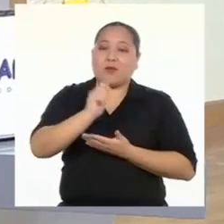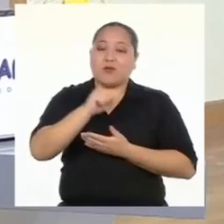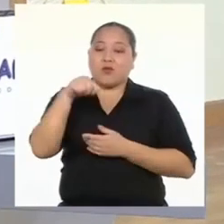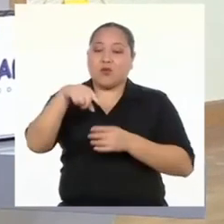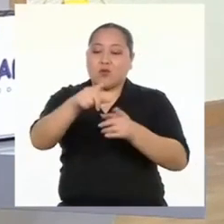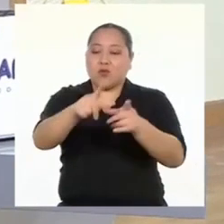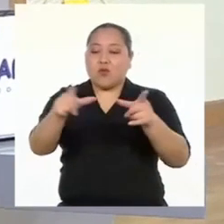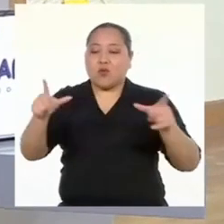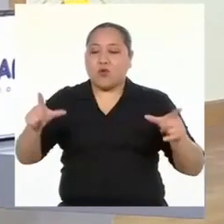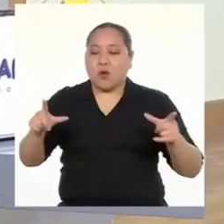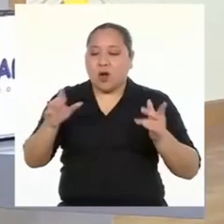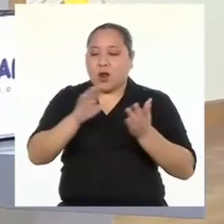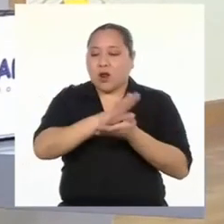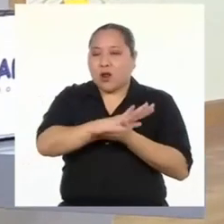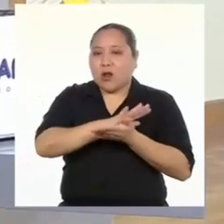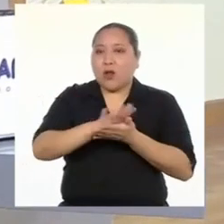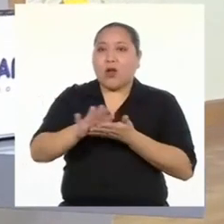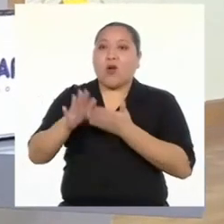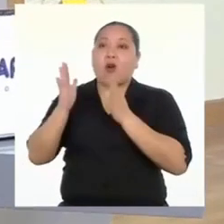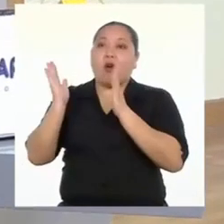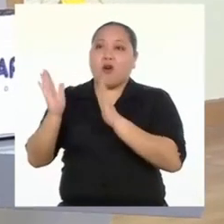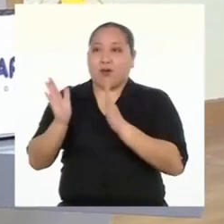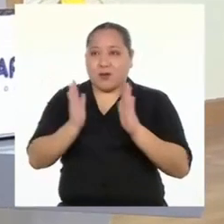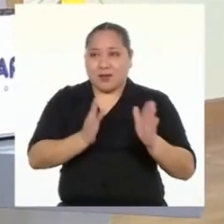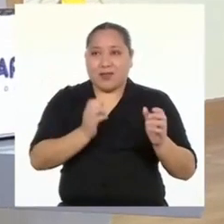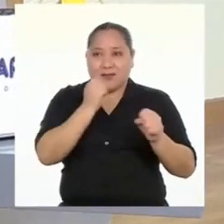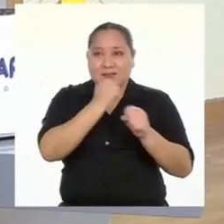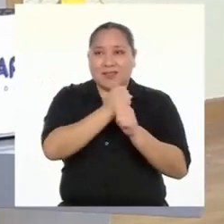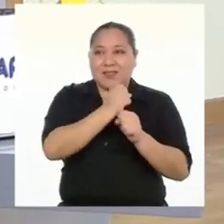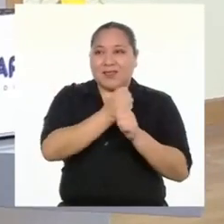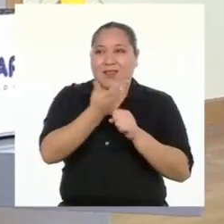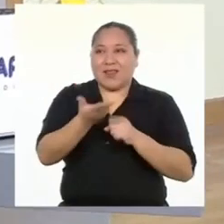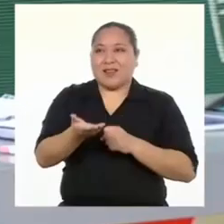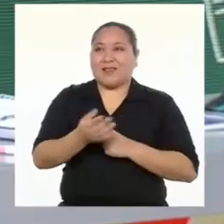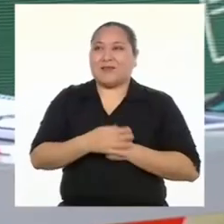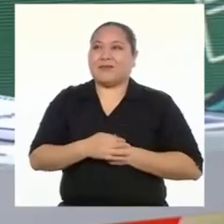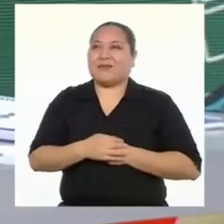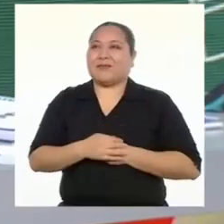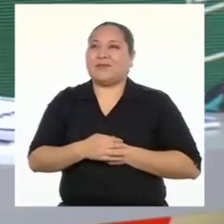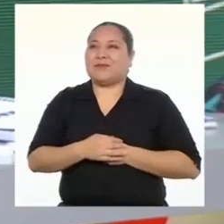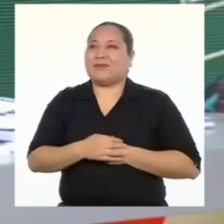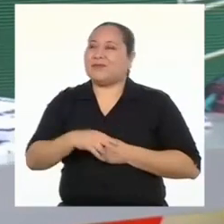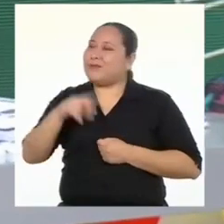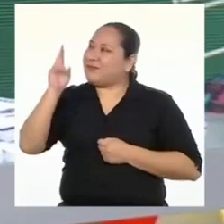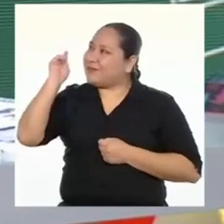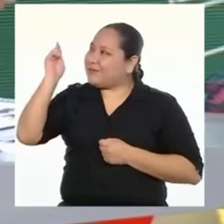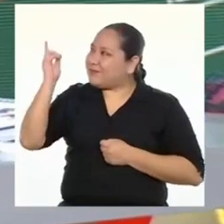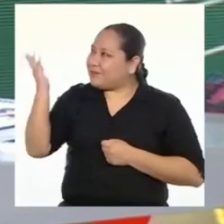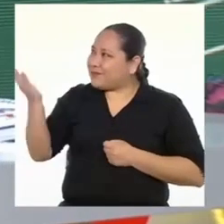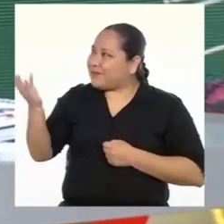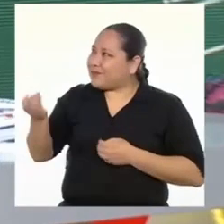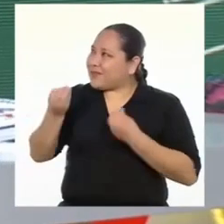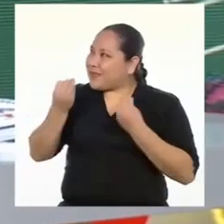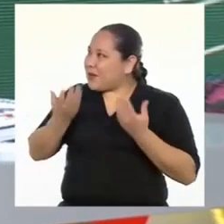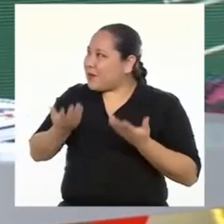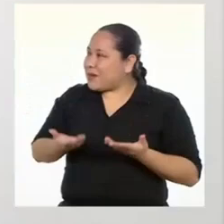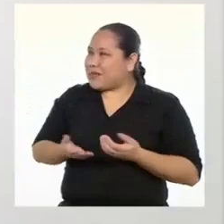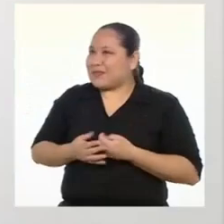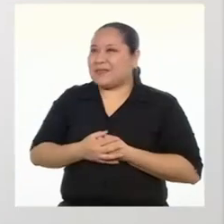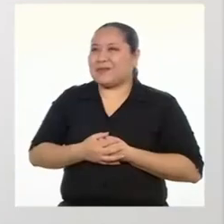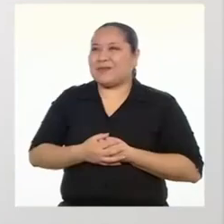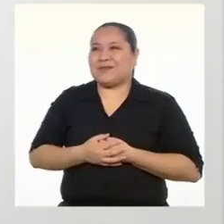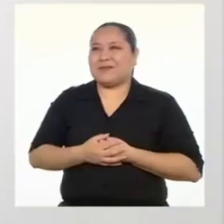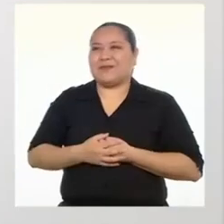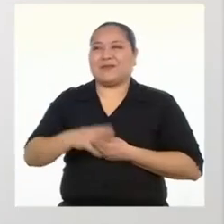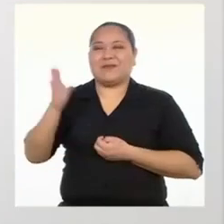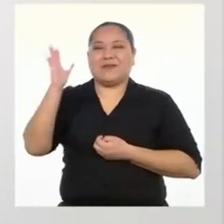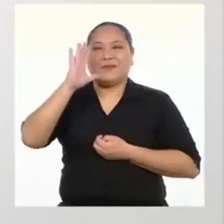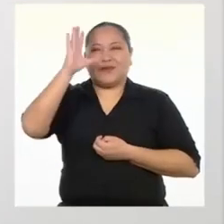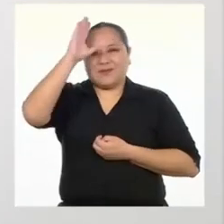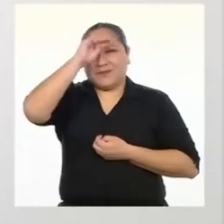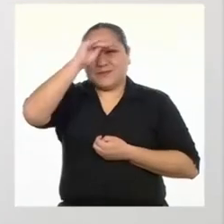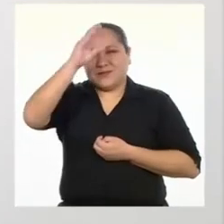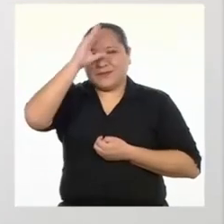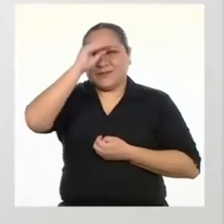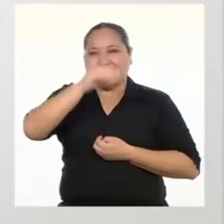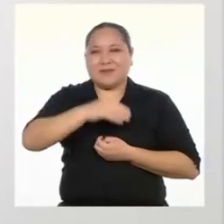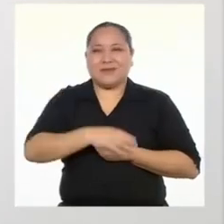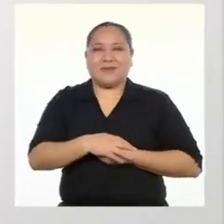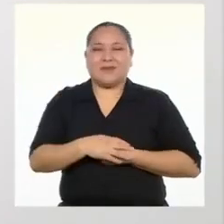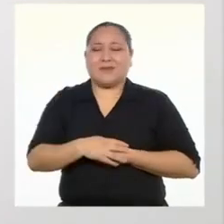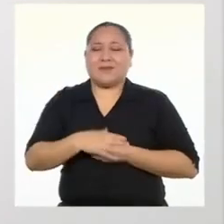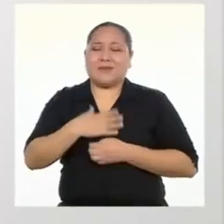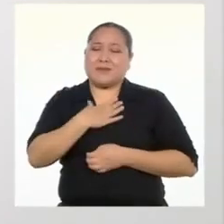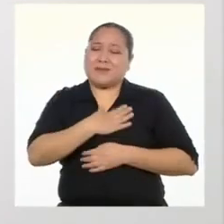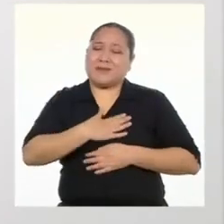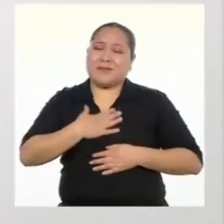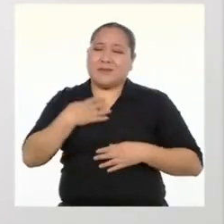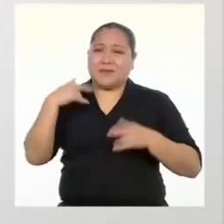un espacio ordenado donde puedan trabajar. Profesora, ¿cómo estás? Hola, chicas y chicos.